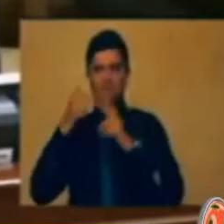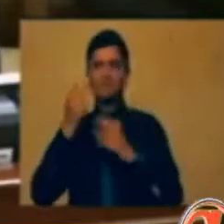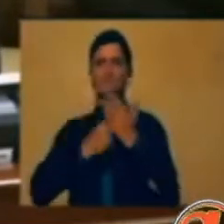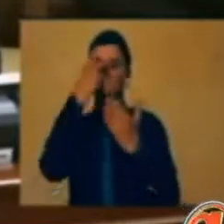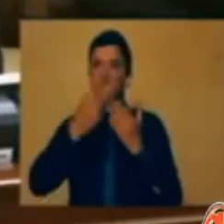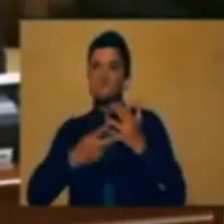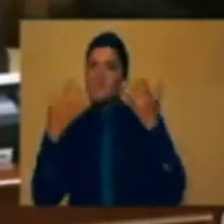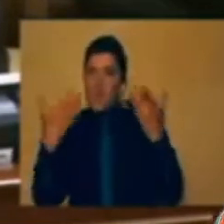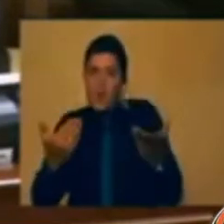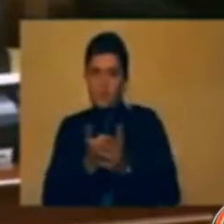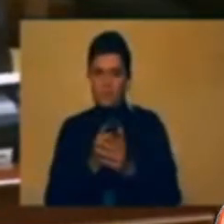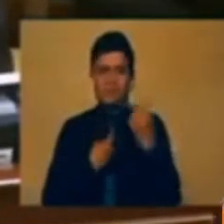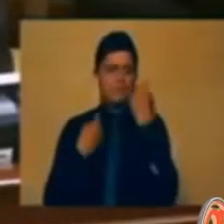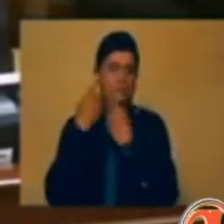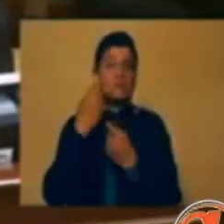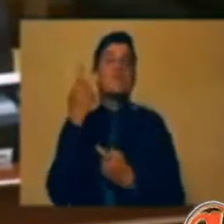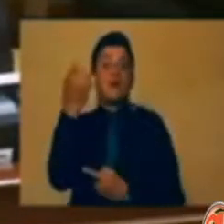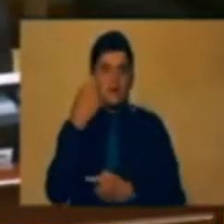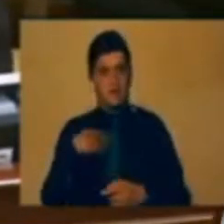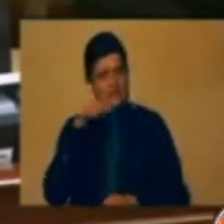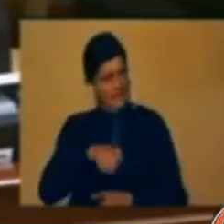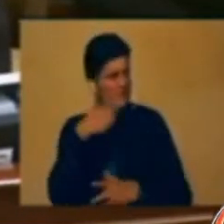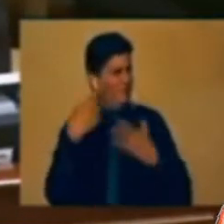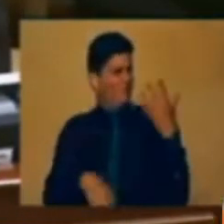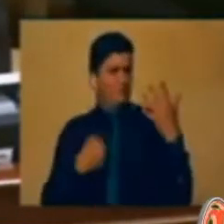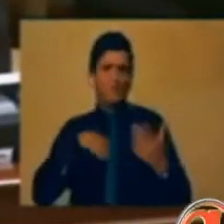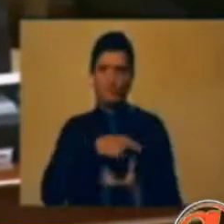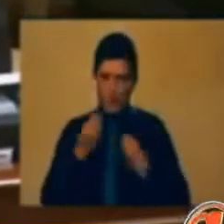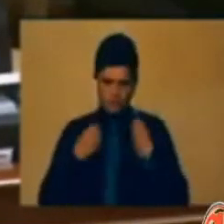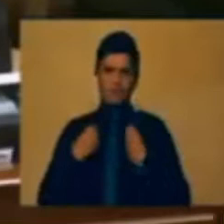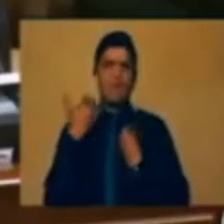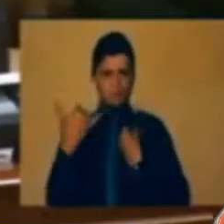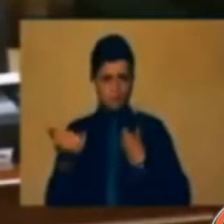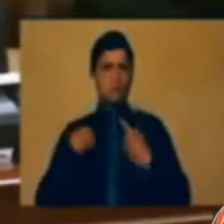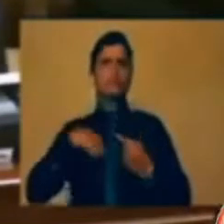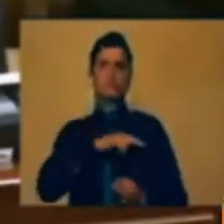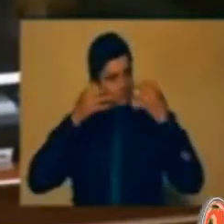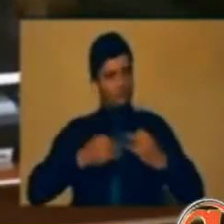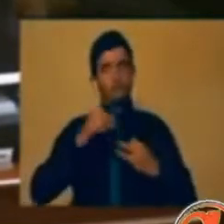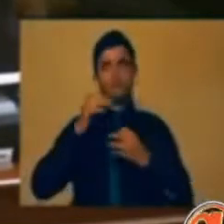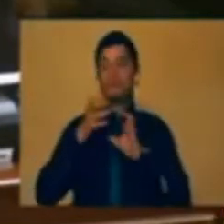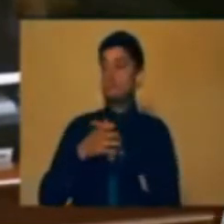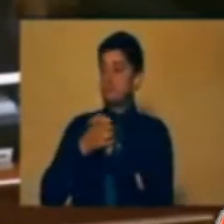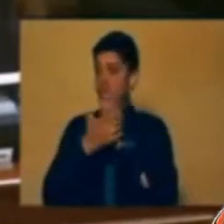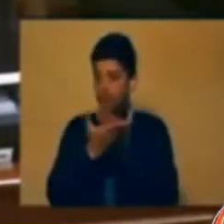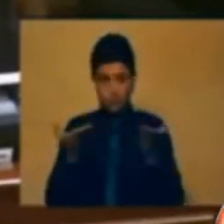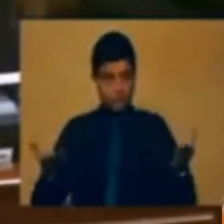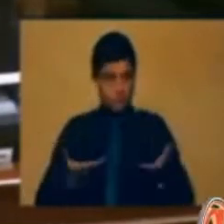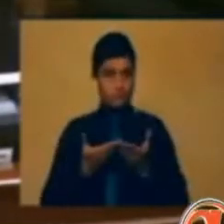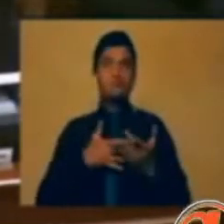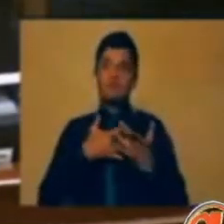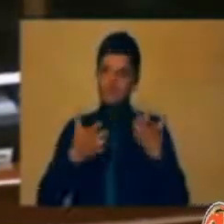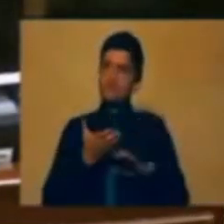que tanta falta nos hace y que tanto reclamamos como habitantes del departamento Arauca? Mientras que los representantes